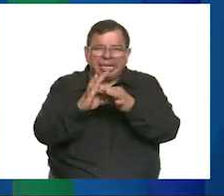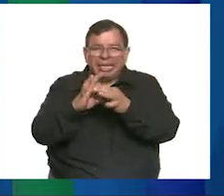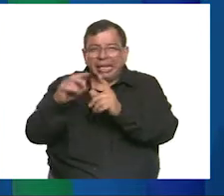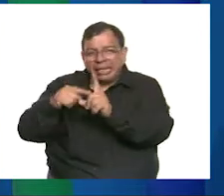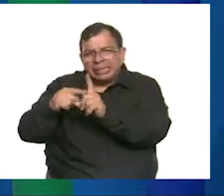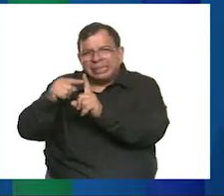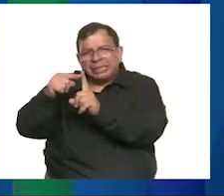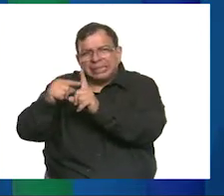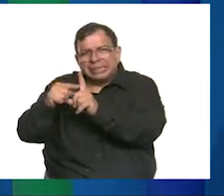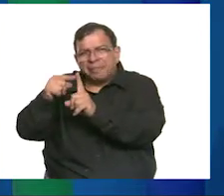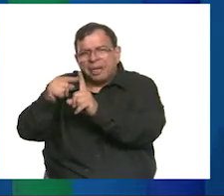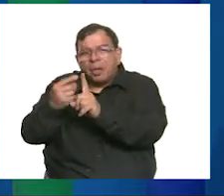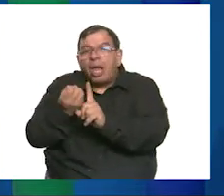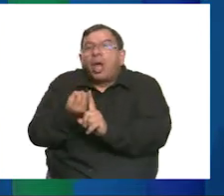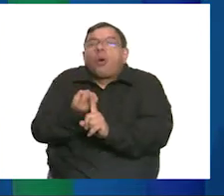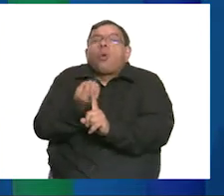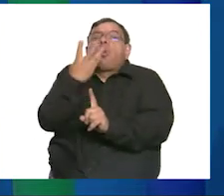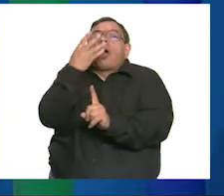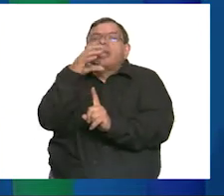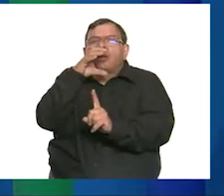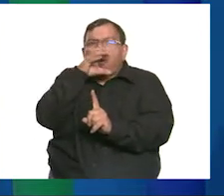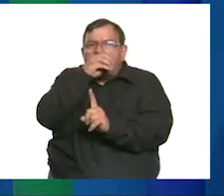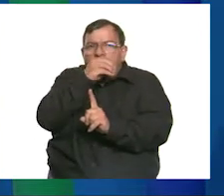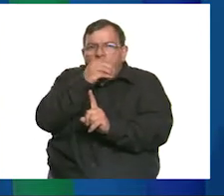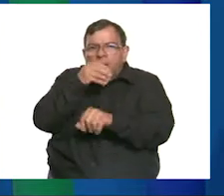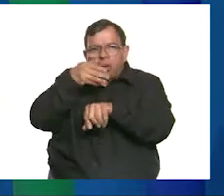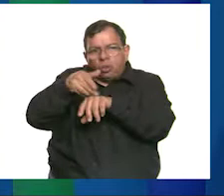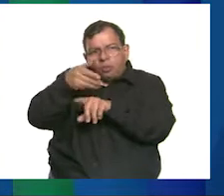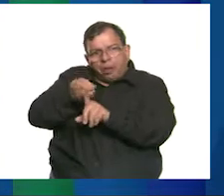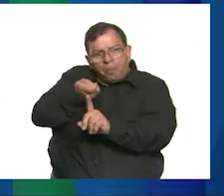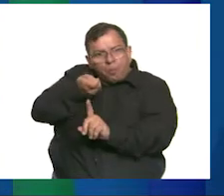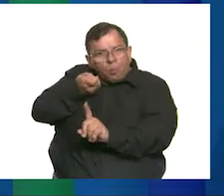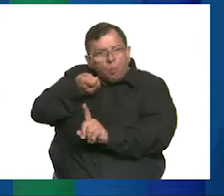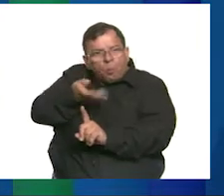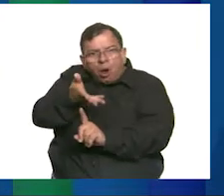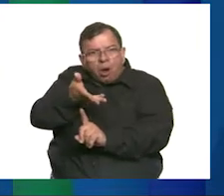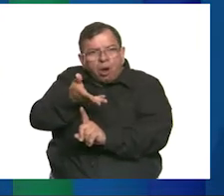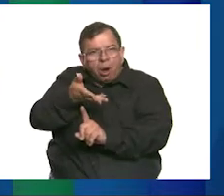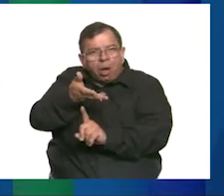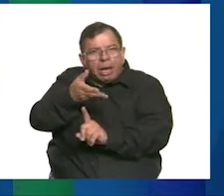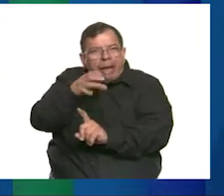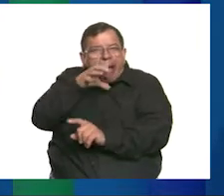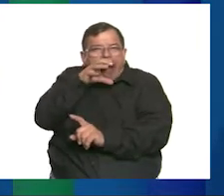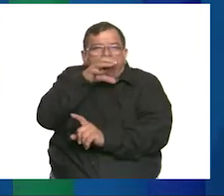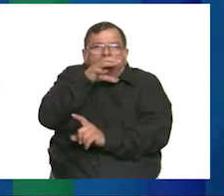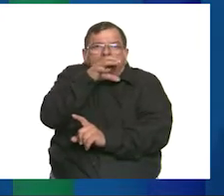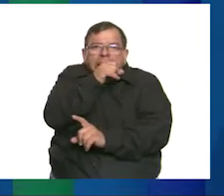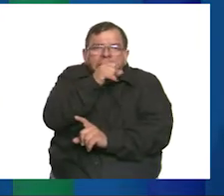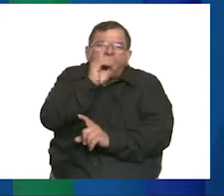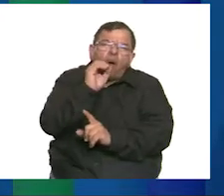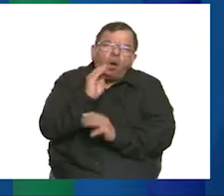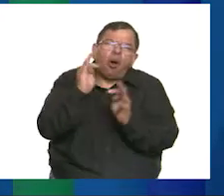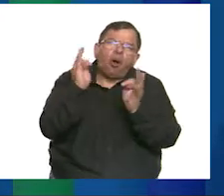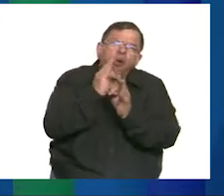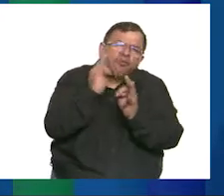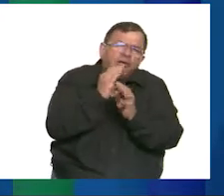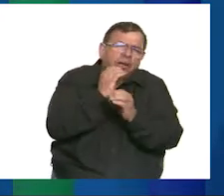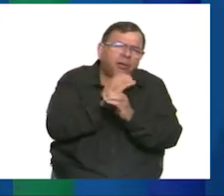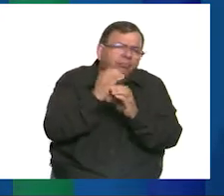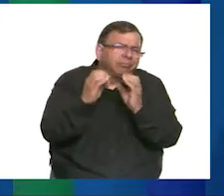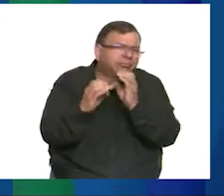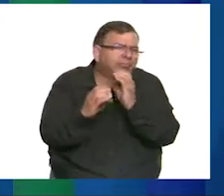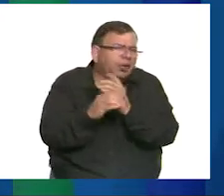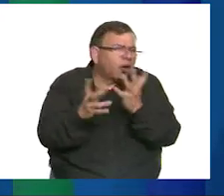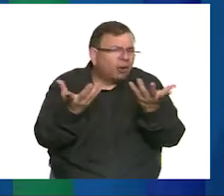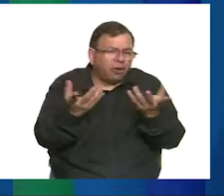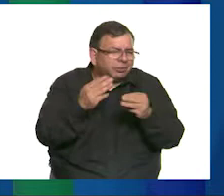de medir el calor, un valor numérico que nos indica qué tan caliente o frío está un cuerpo,